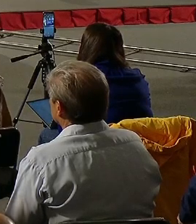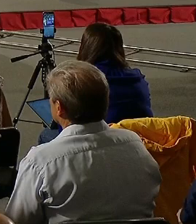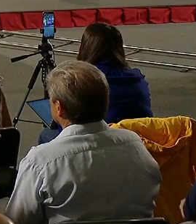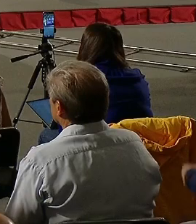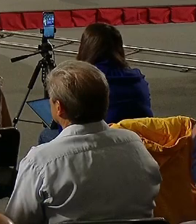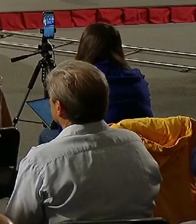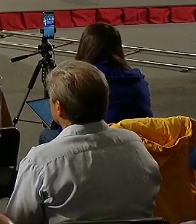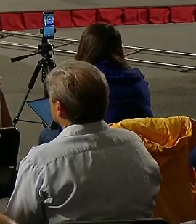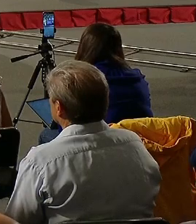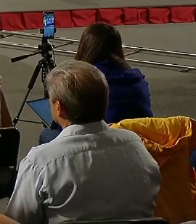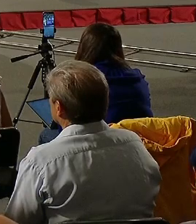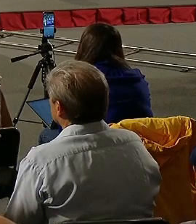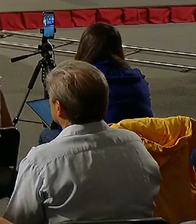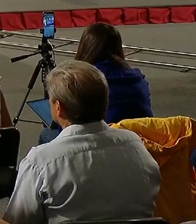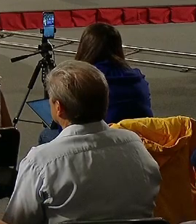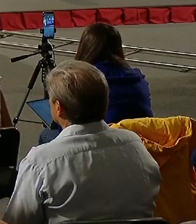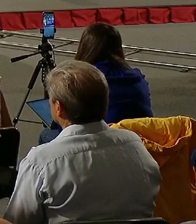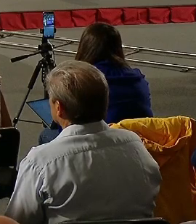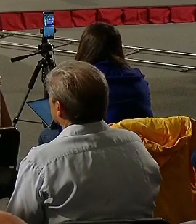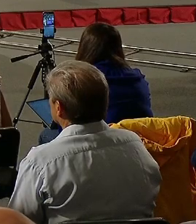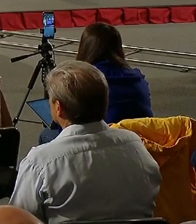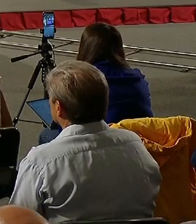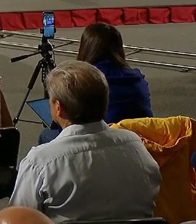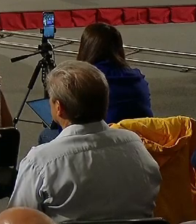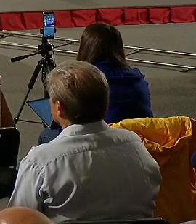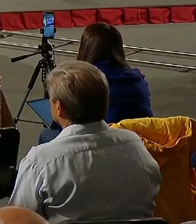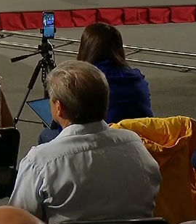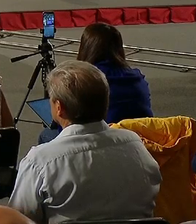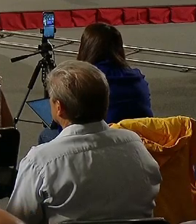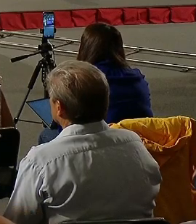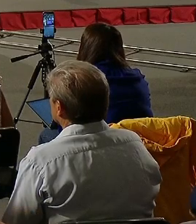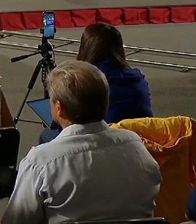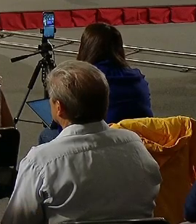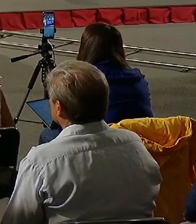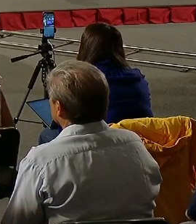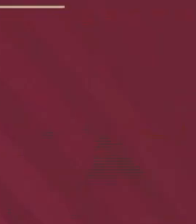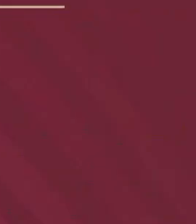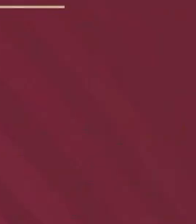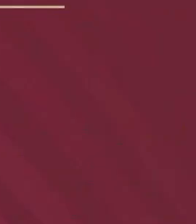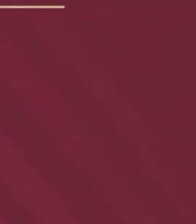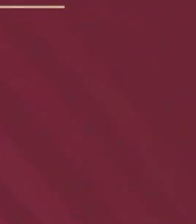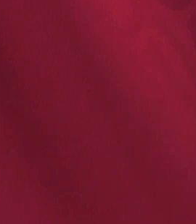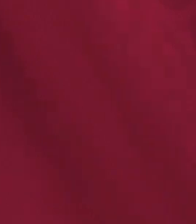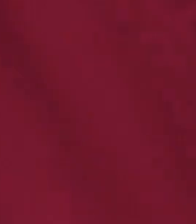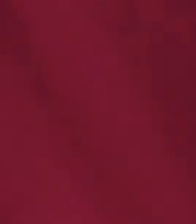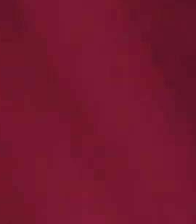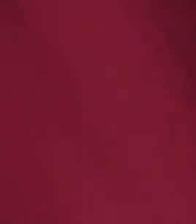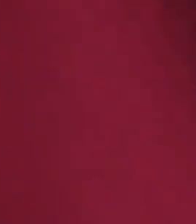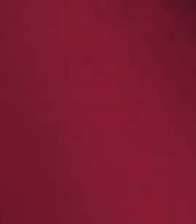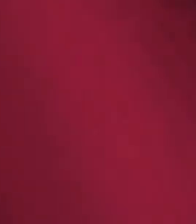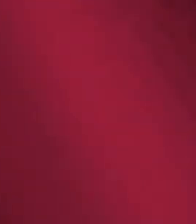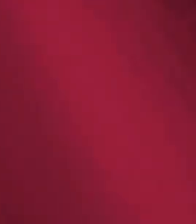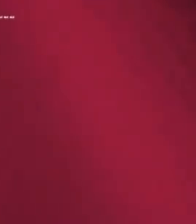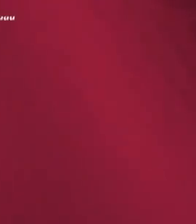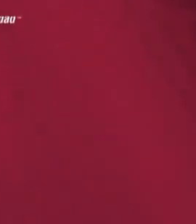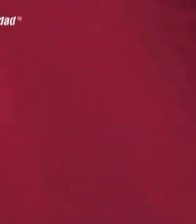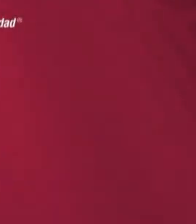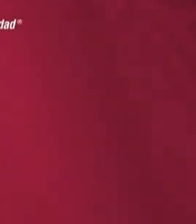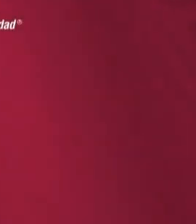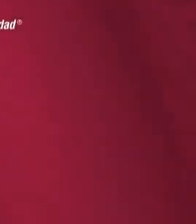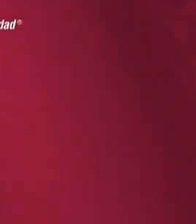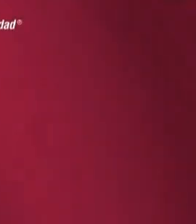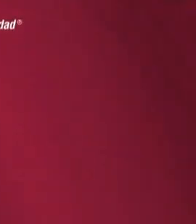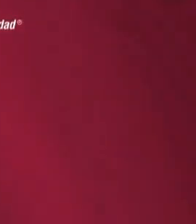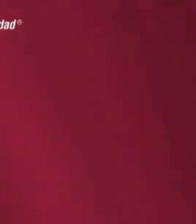detalles del avance del plan de inversión. Rescate de la CFE. Al inicio de la administración se encontró